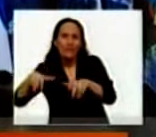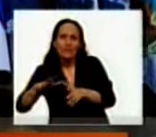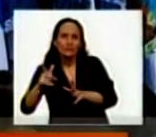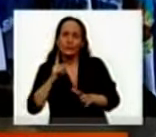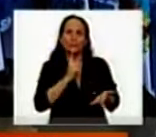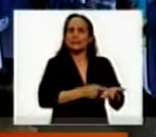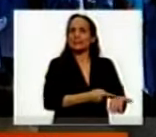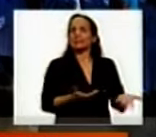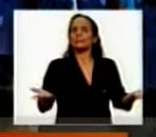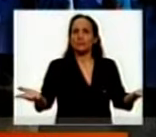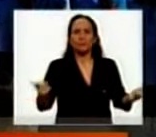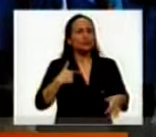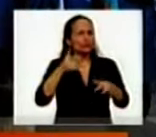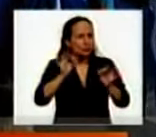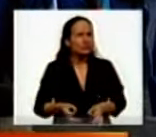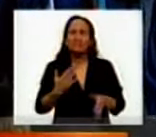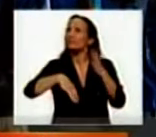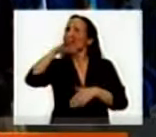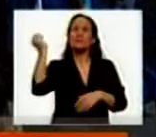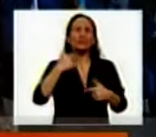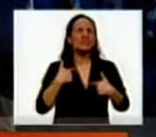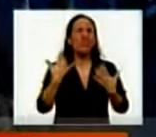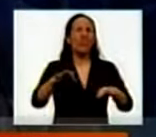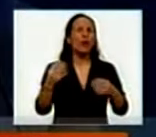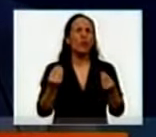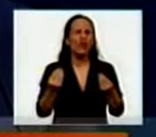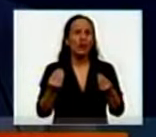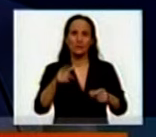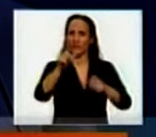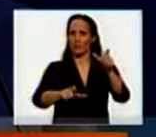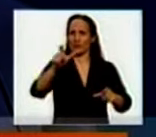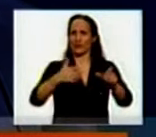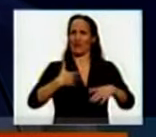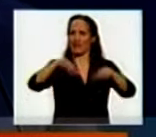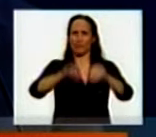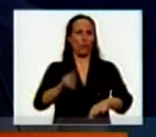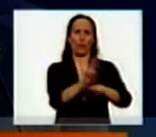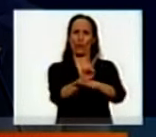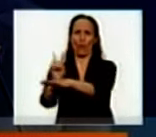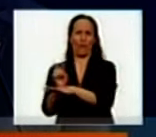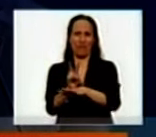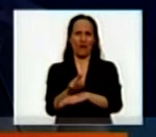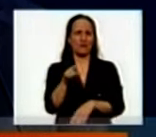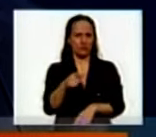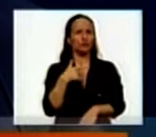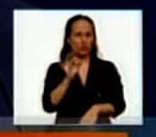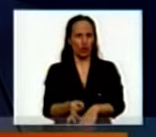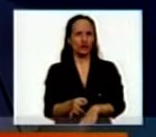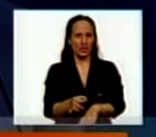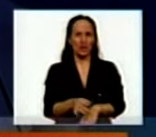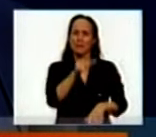más importante que tengo que hacer es cuidarlos, cuidar a todos los argentinos. Por eso, a los